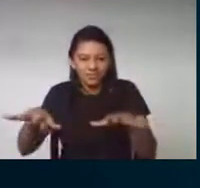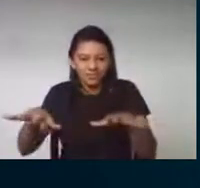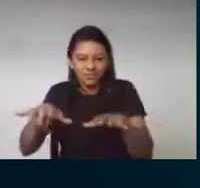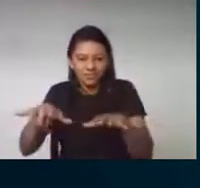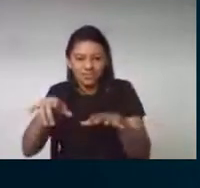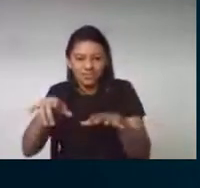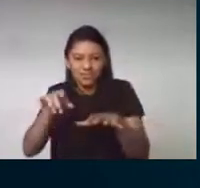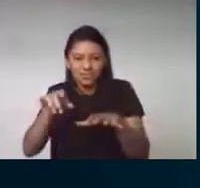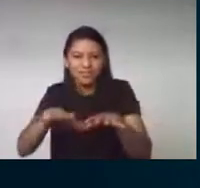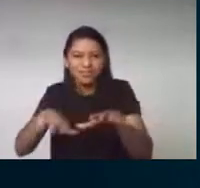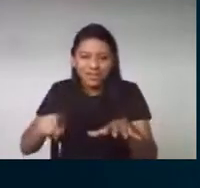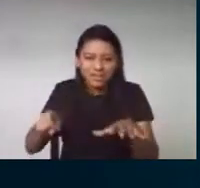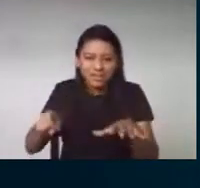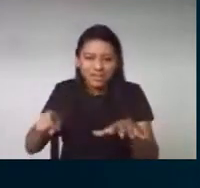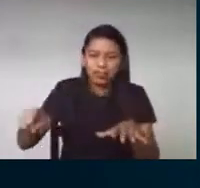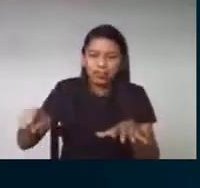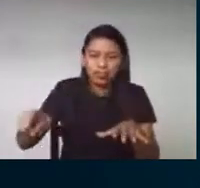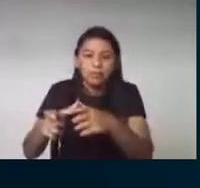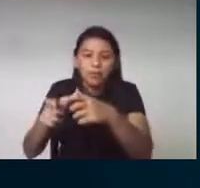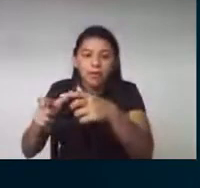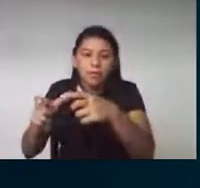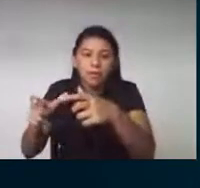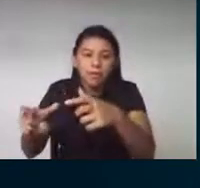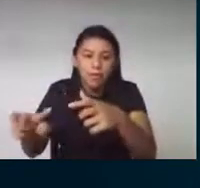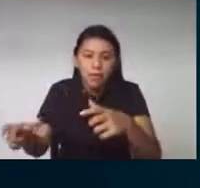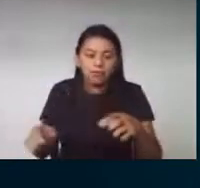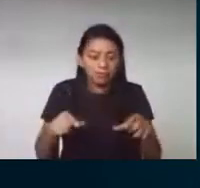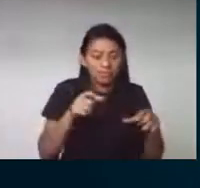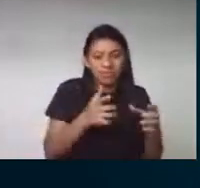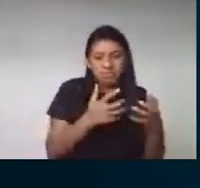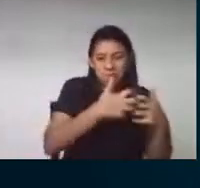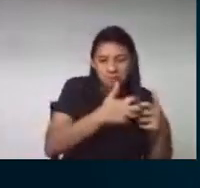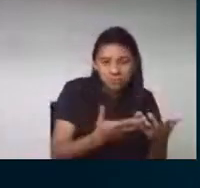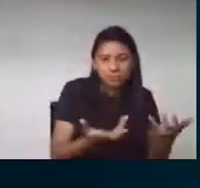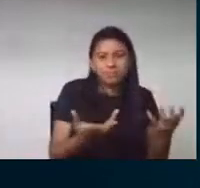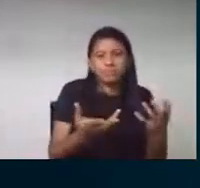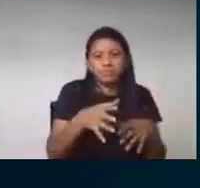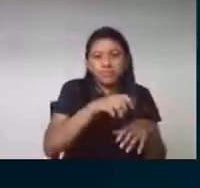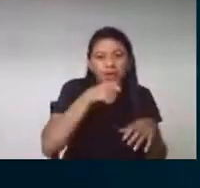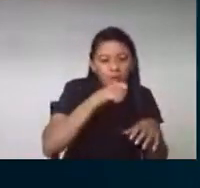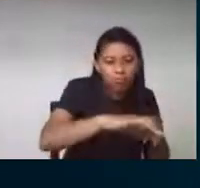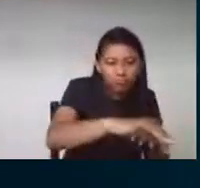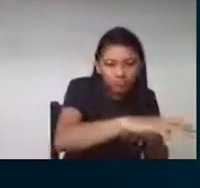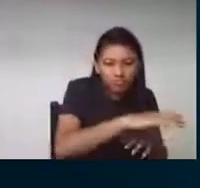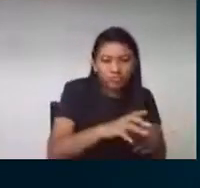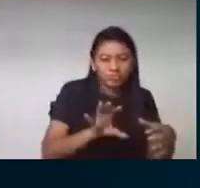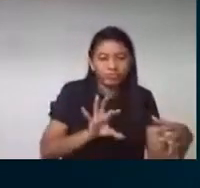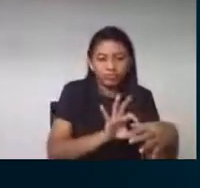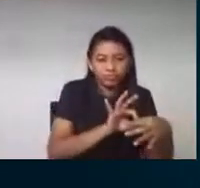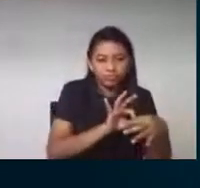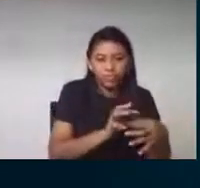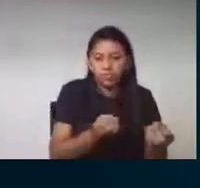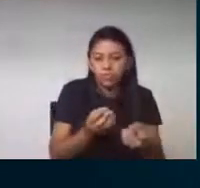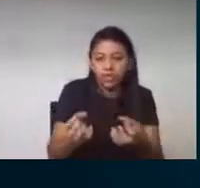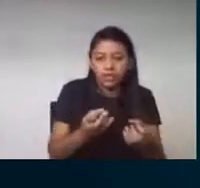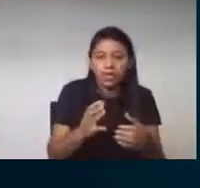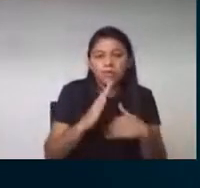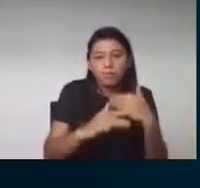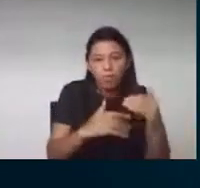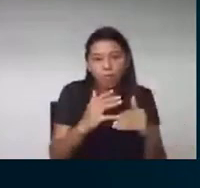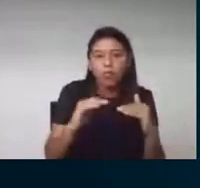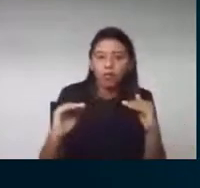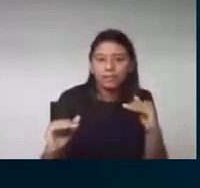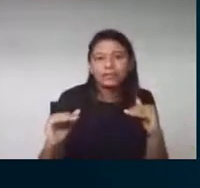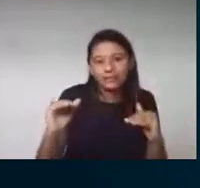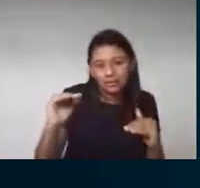¿Qué quiere decir? Que bueno, que hay una oportunidad de crecimiento en infraestructura, desarrollo tecnológico, con el propósito